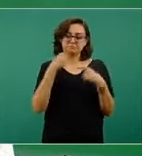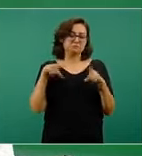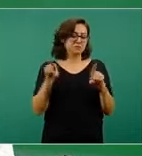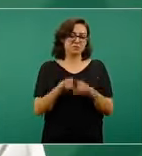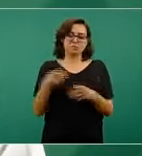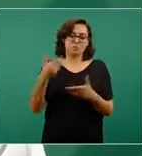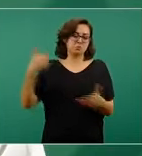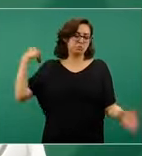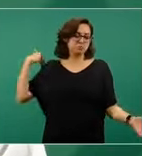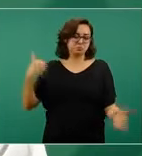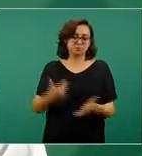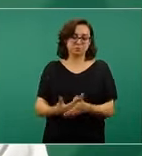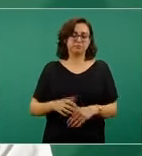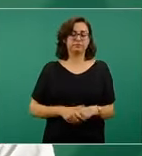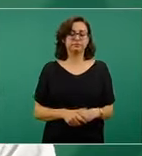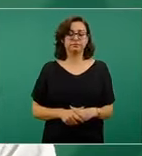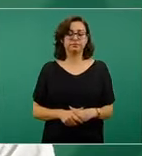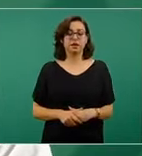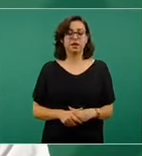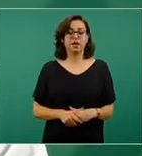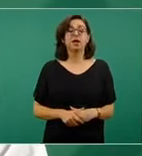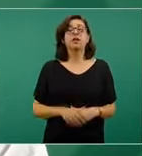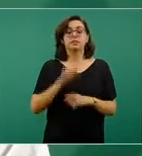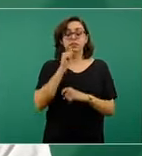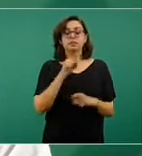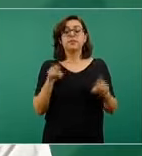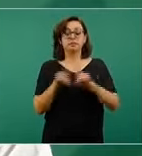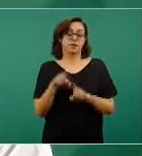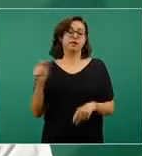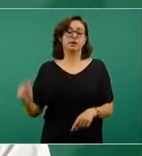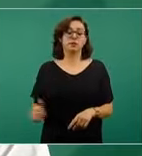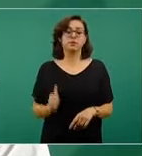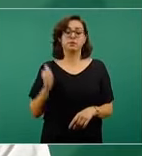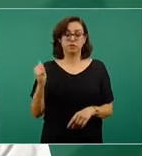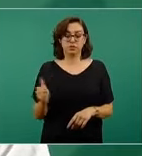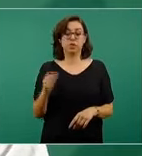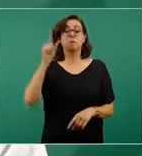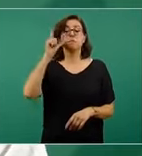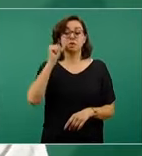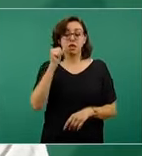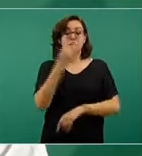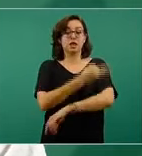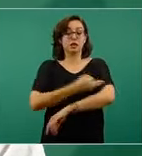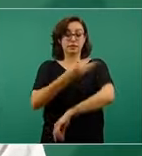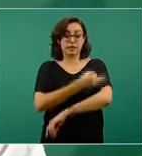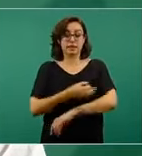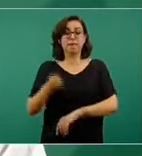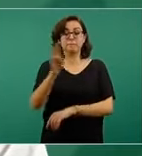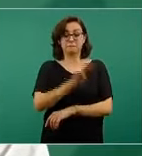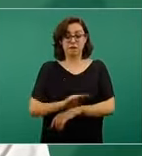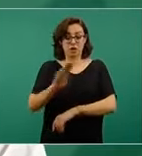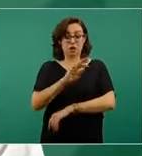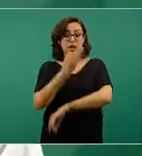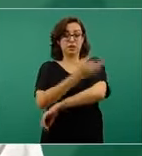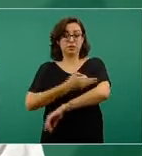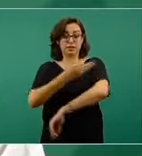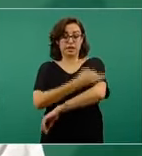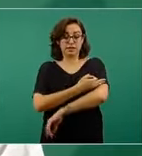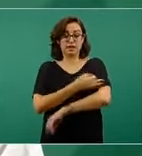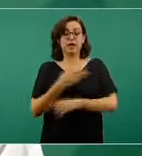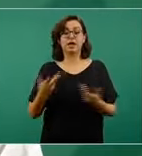generales que hemos hecho. Y también, aquí aprovecho para comentar, en la tarde de mañana y el miércoles estaremos junto